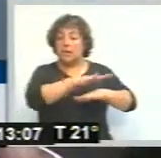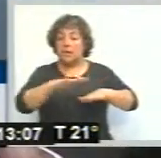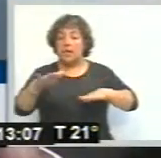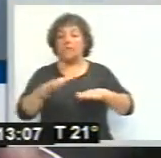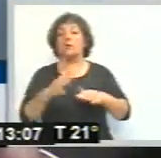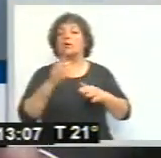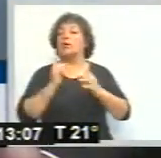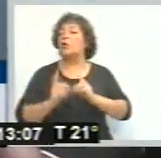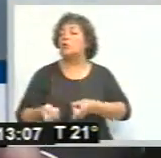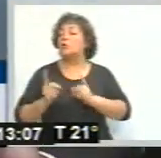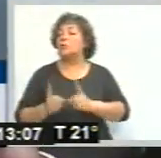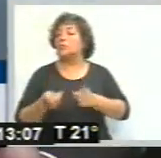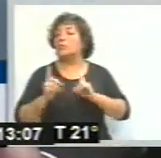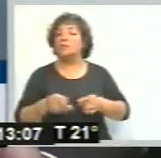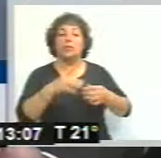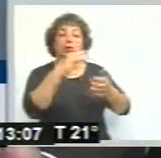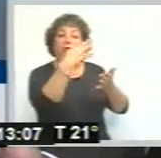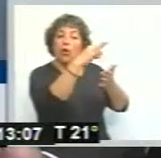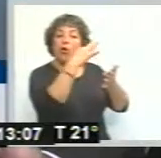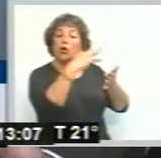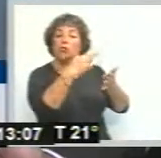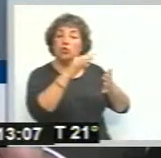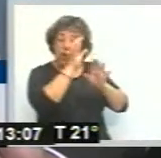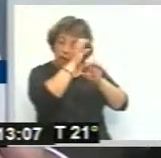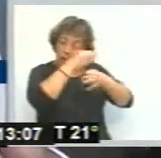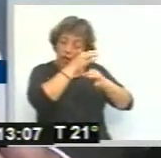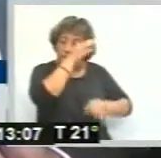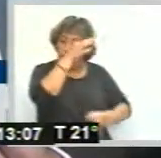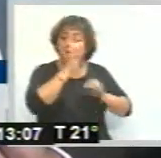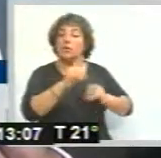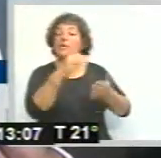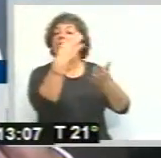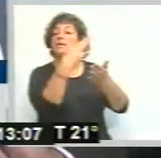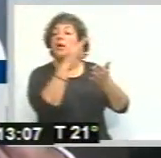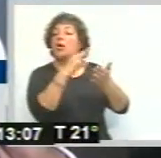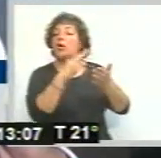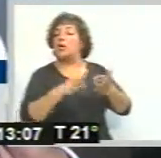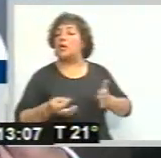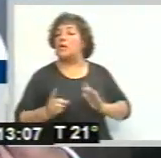hace constantemente los controles de laboratorio y se corrige permanentemente.